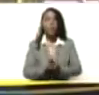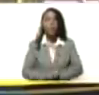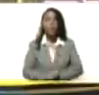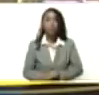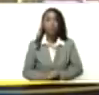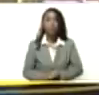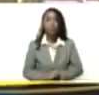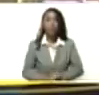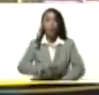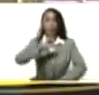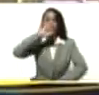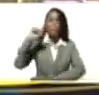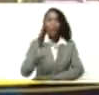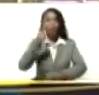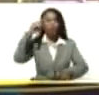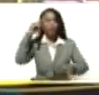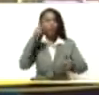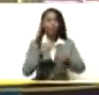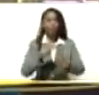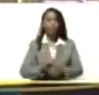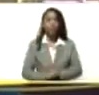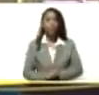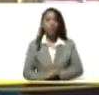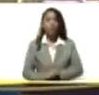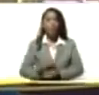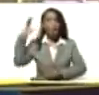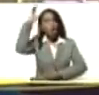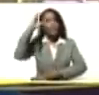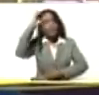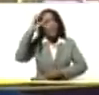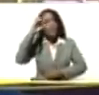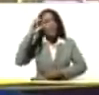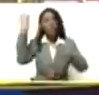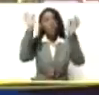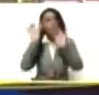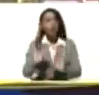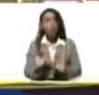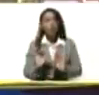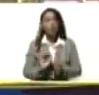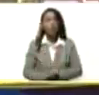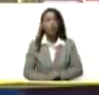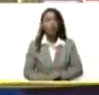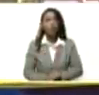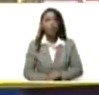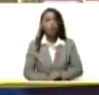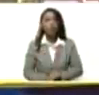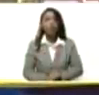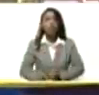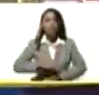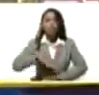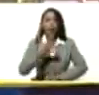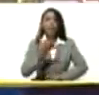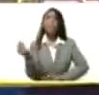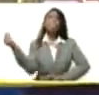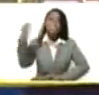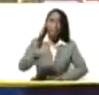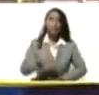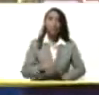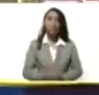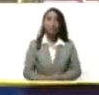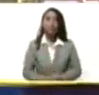con amor con dedicación con ciencia con método se puede dar más